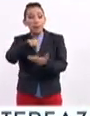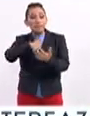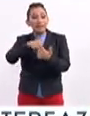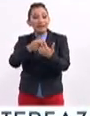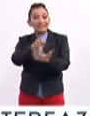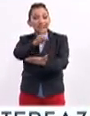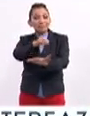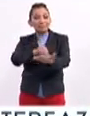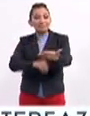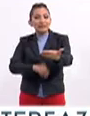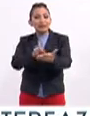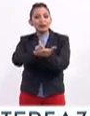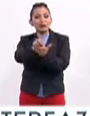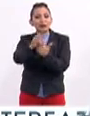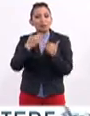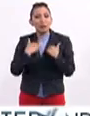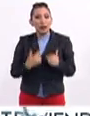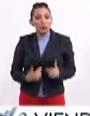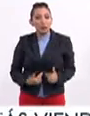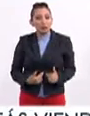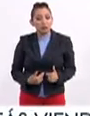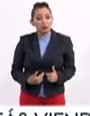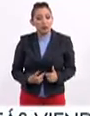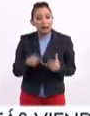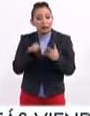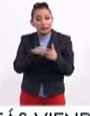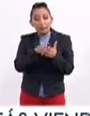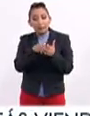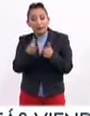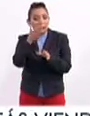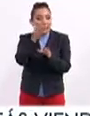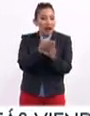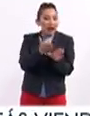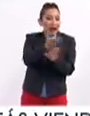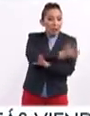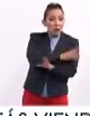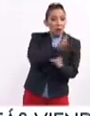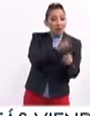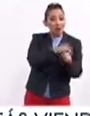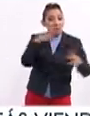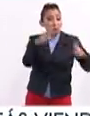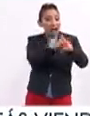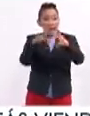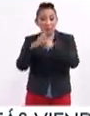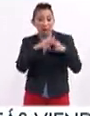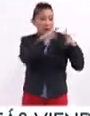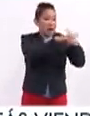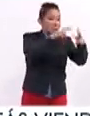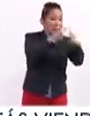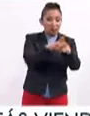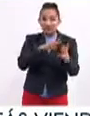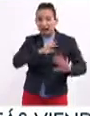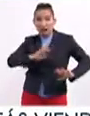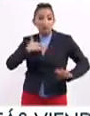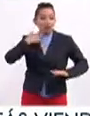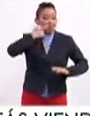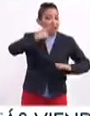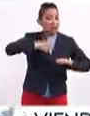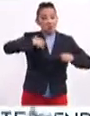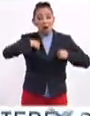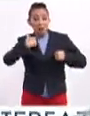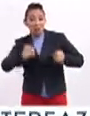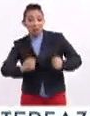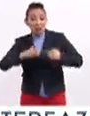aparecen los derechos humanos. Cuando se termina el estado de naturaleza o se pretende terminar el estado de